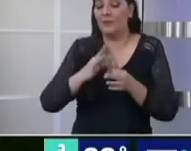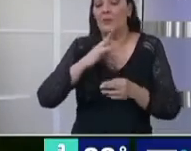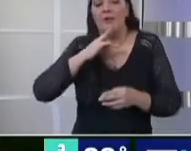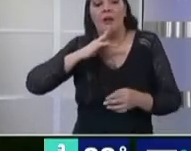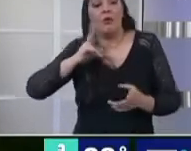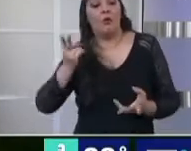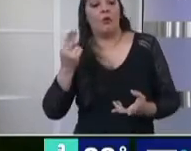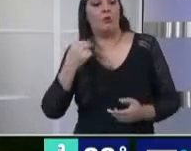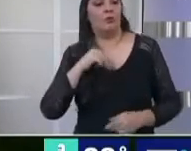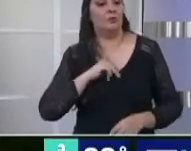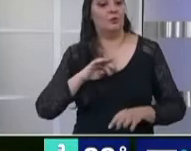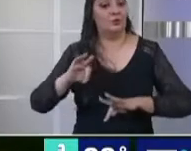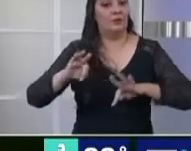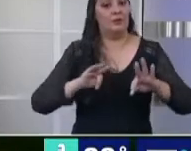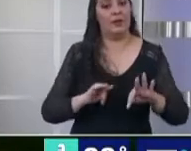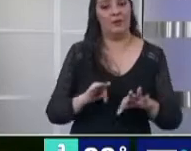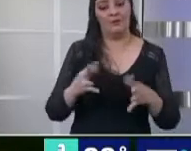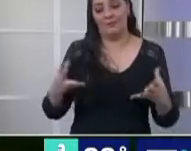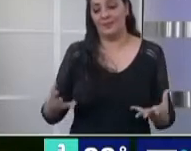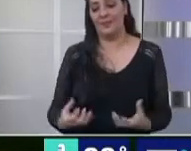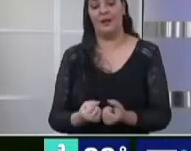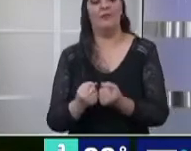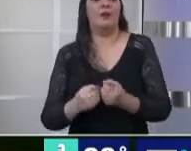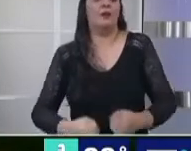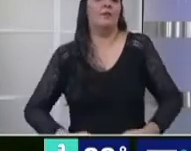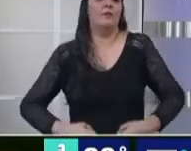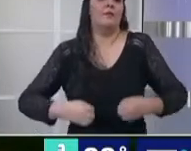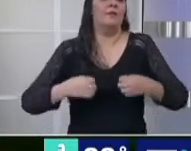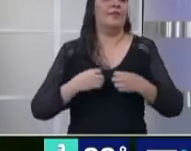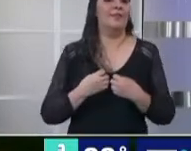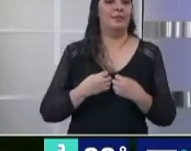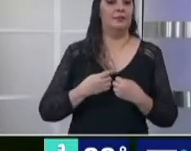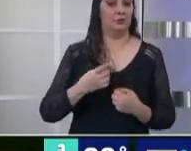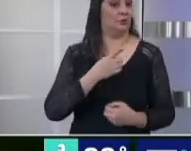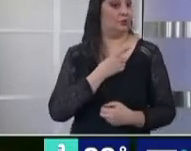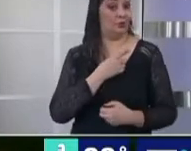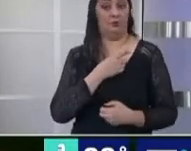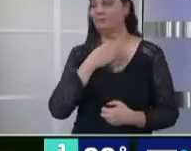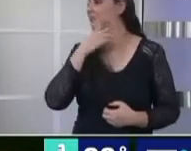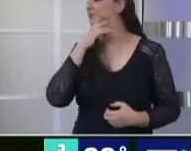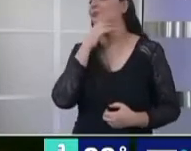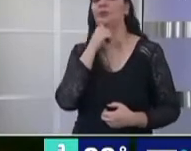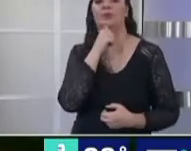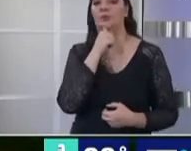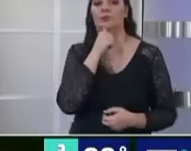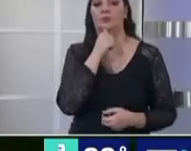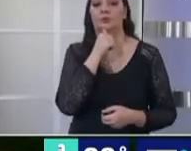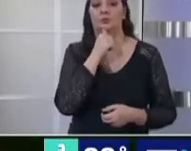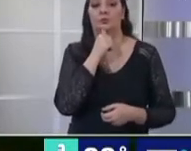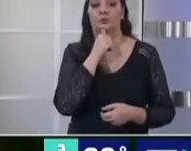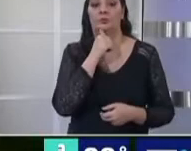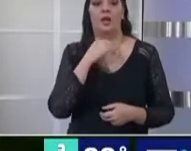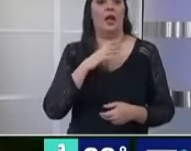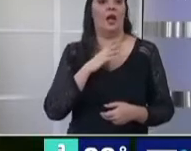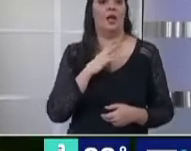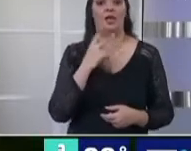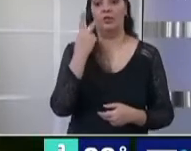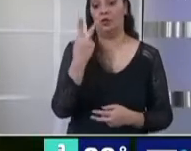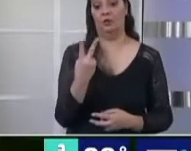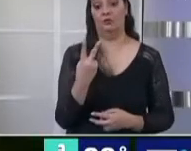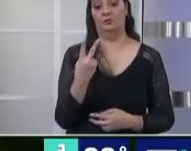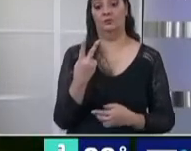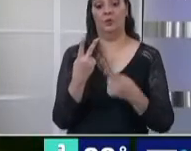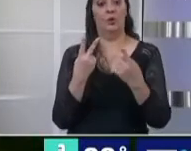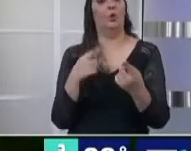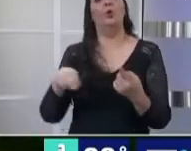trabajo y para salvar más vidas. No podemos solos, aquí es de dos, del paciente y de